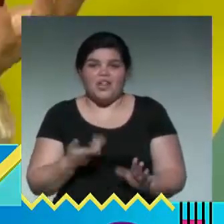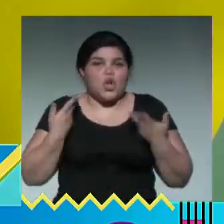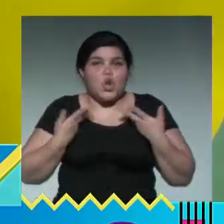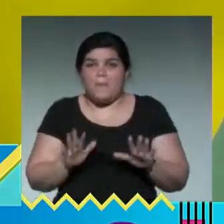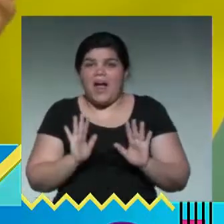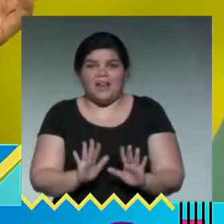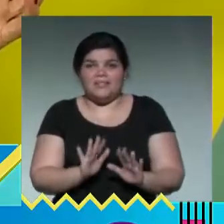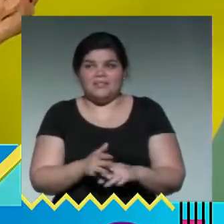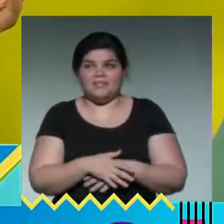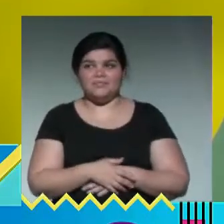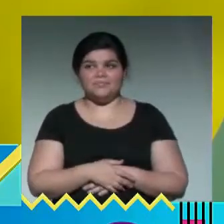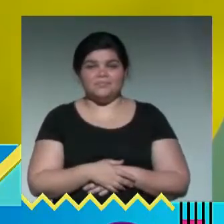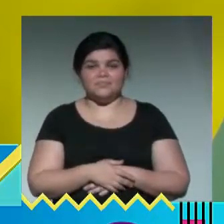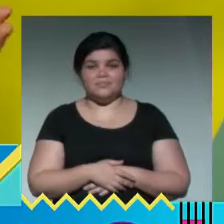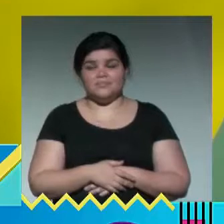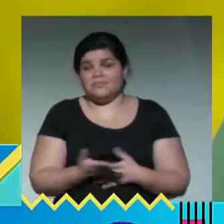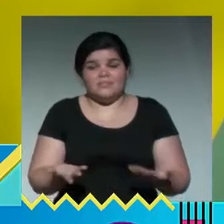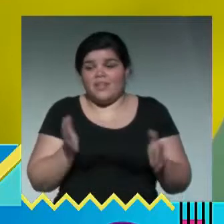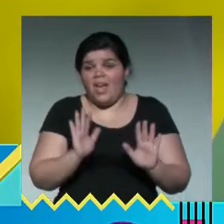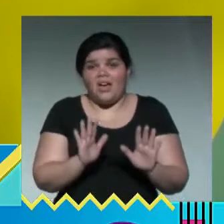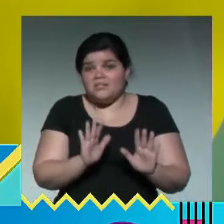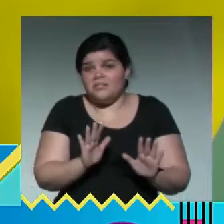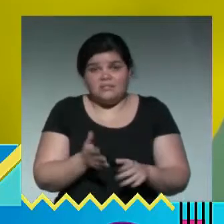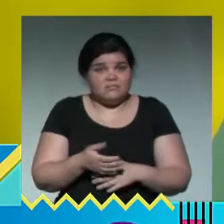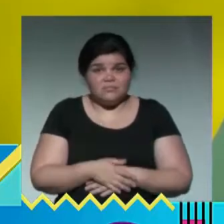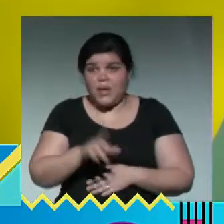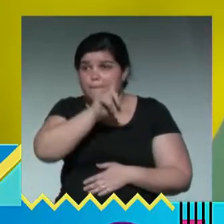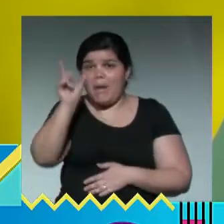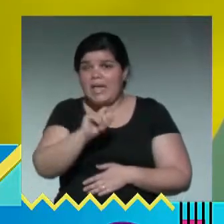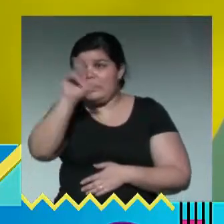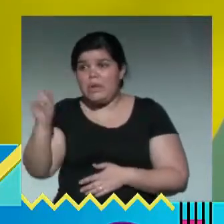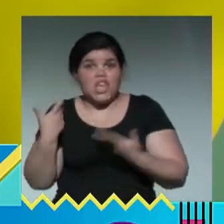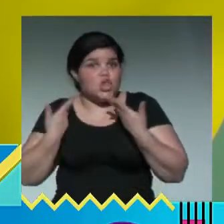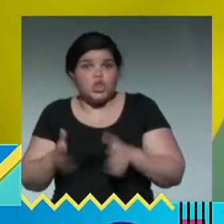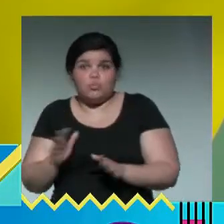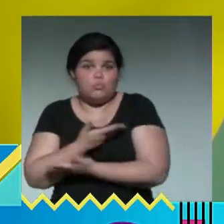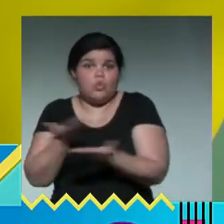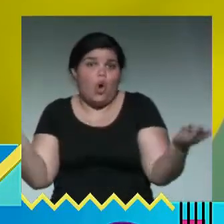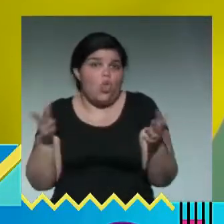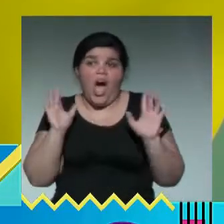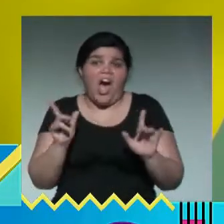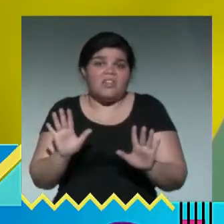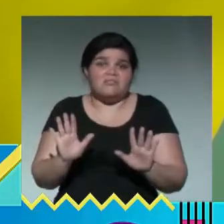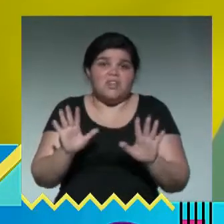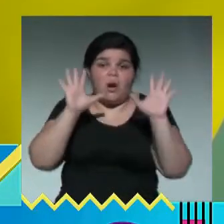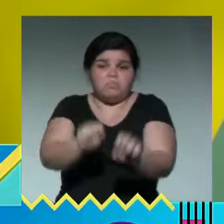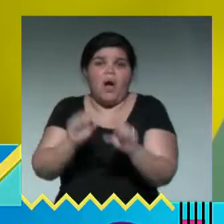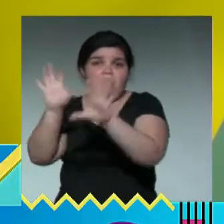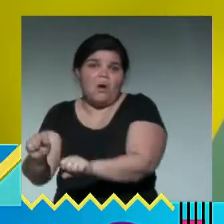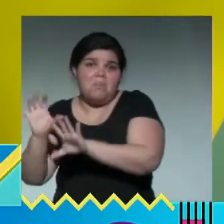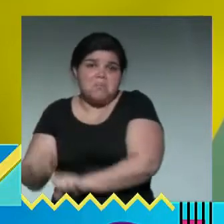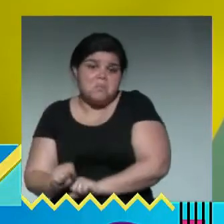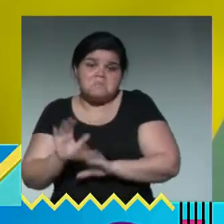normal, vamos a ponerlo entre comillas, todos los países. Ahora, yo creo que la importancia está